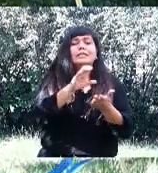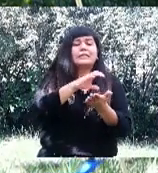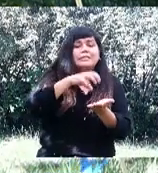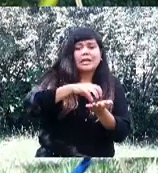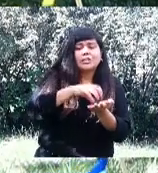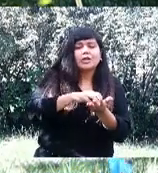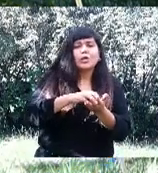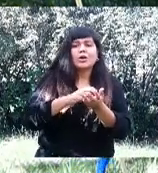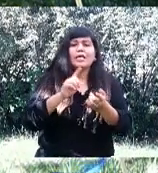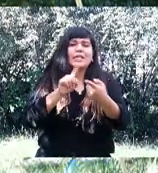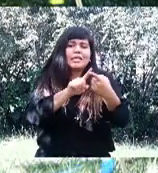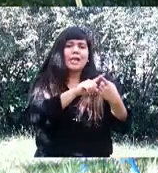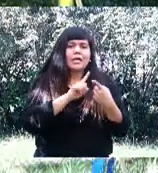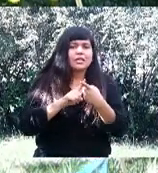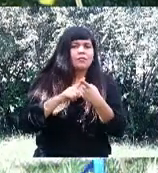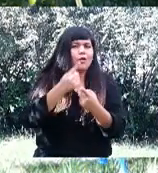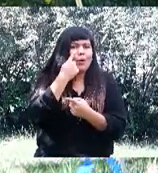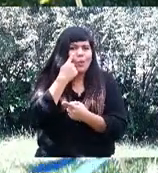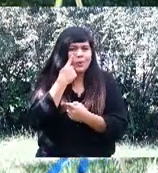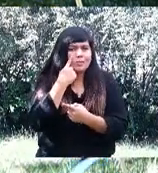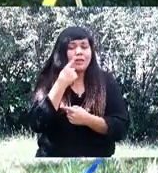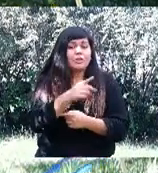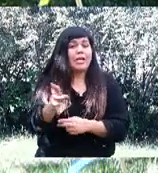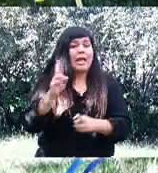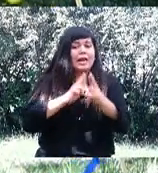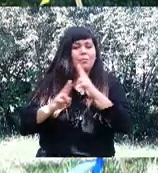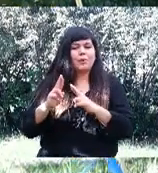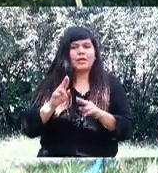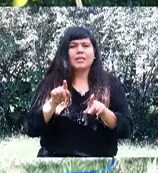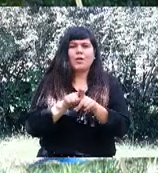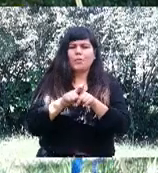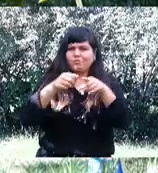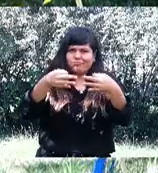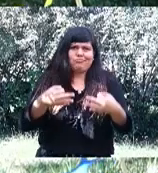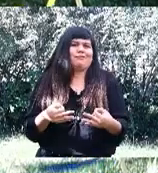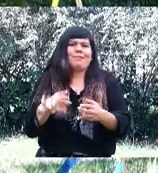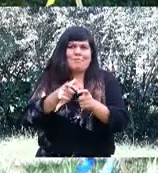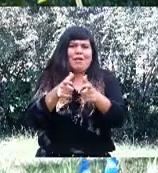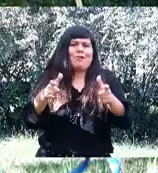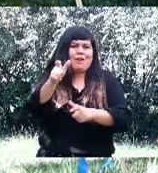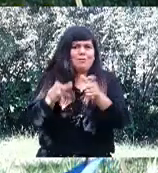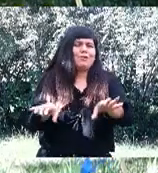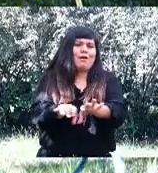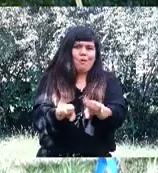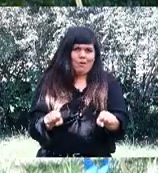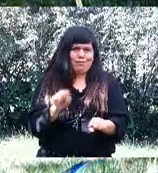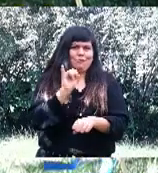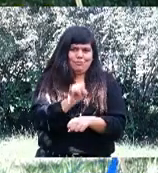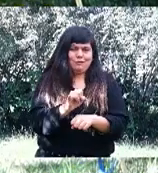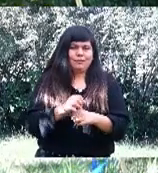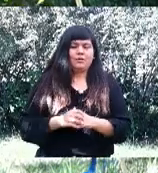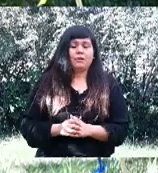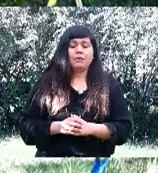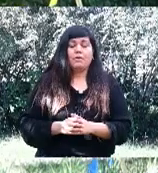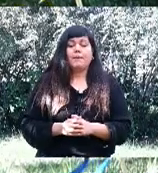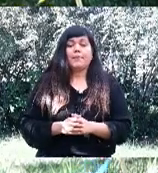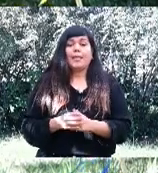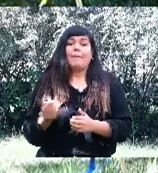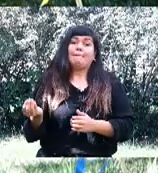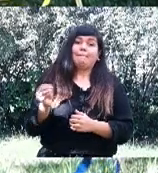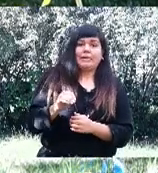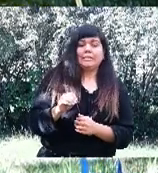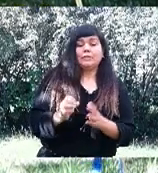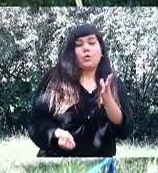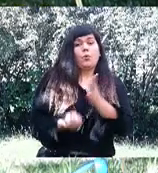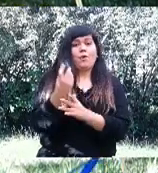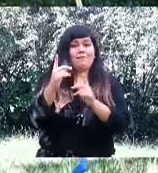también eh la respuesta era eh Muy decidora en el fondo la mayoría de la gente estaba de acuerdo y aún más si la